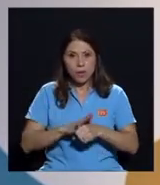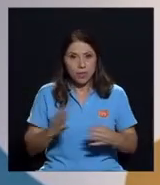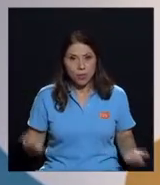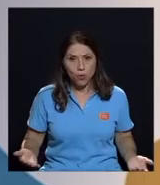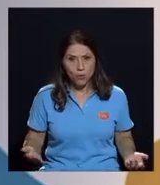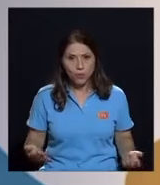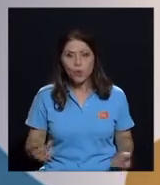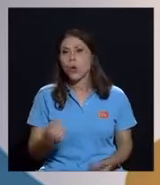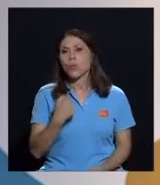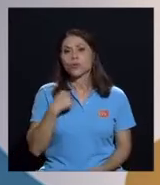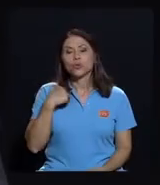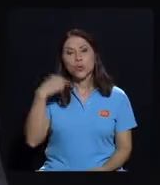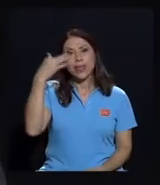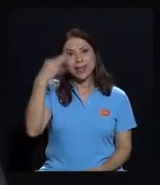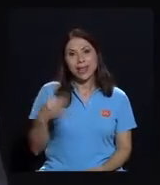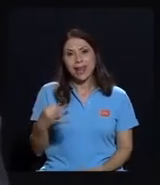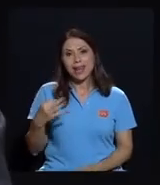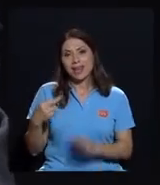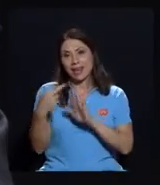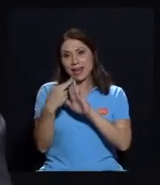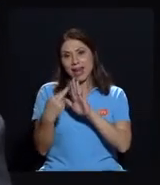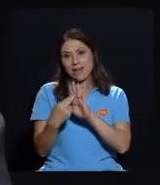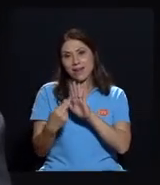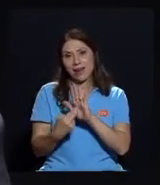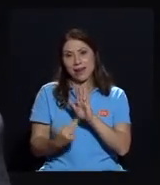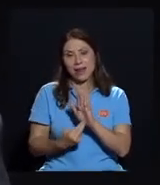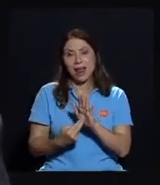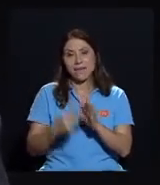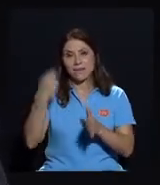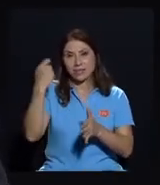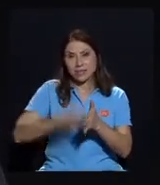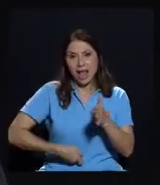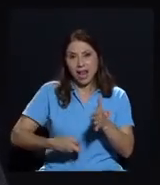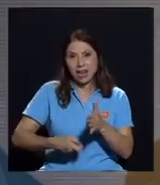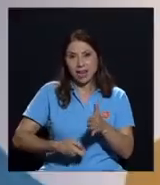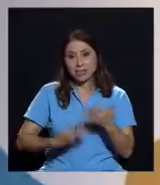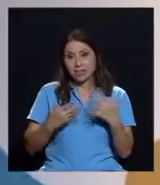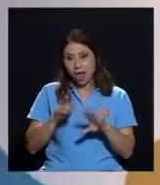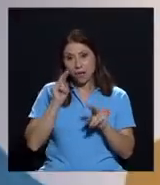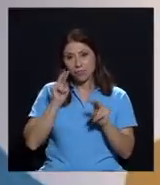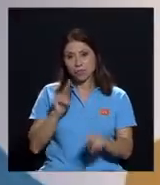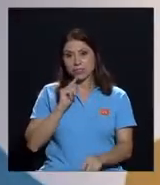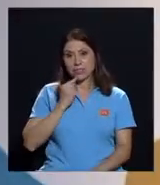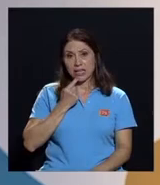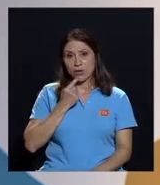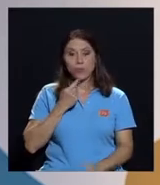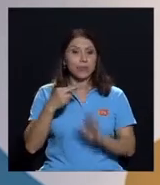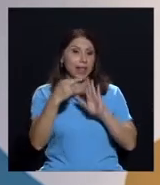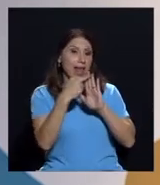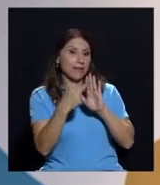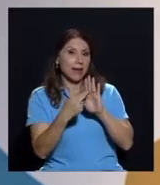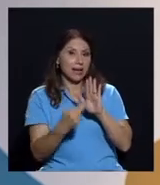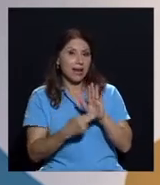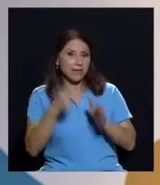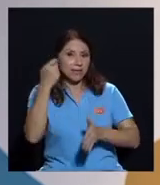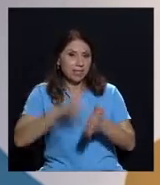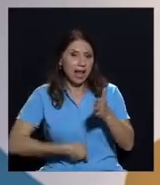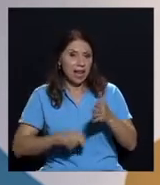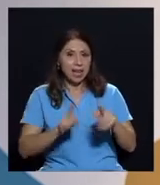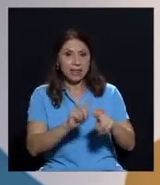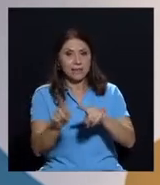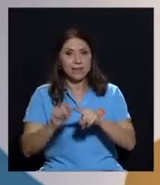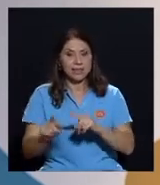de creer que la regla fiscal va a ser tomada en serio la regla fiscal ahí hay varios niveles una que es por ley